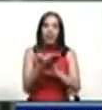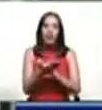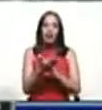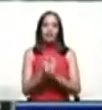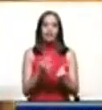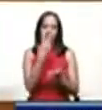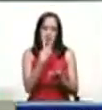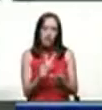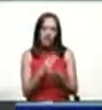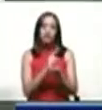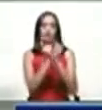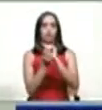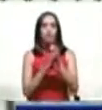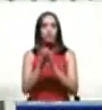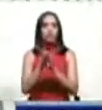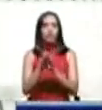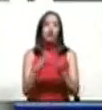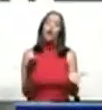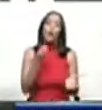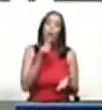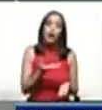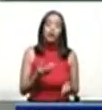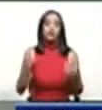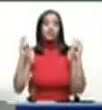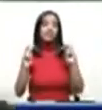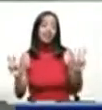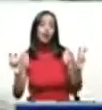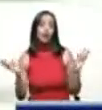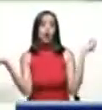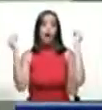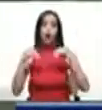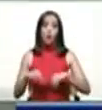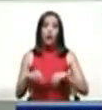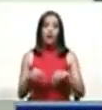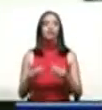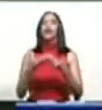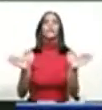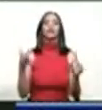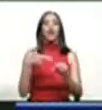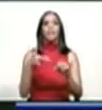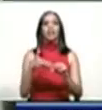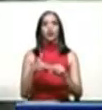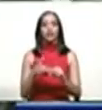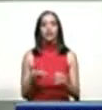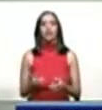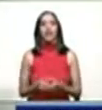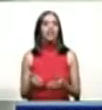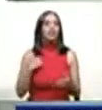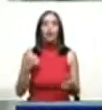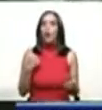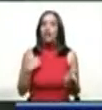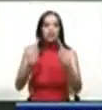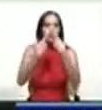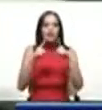la dependencia. Bueno, según los convenios de la apertura petrolera, el arbitraje ante cualquier diferencia